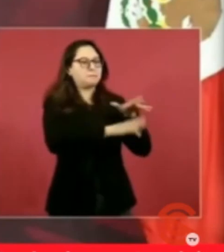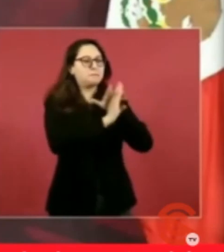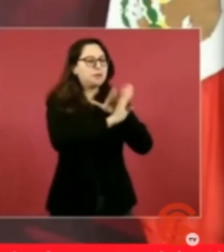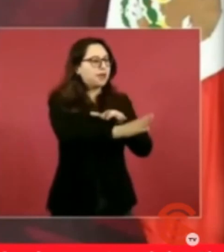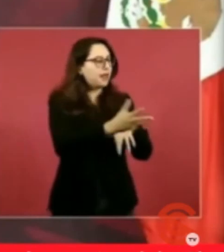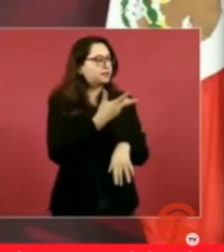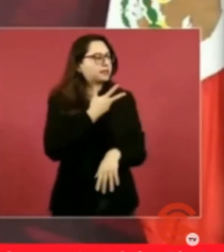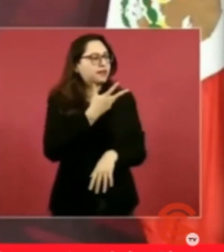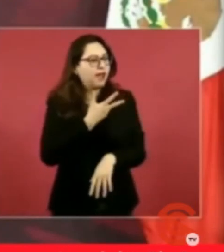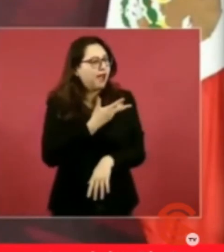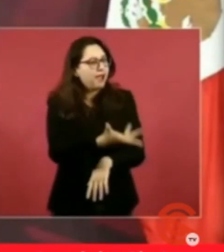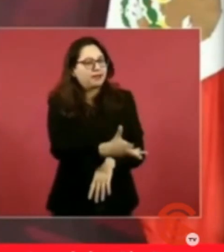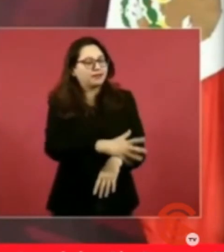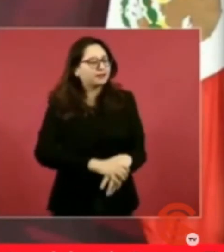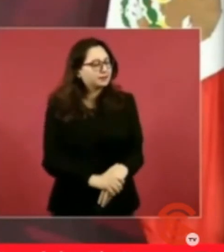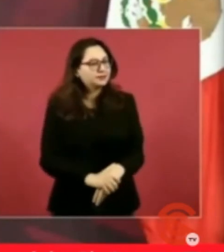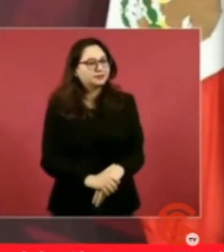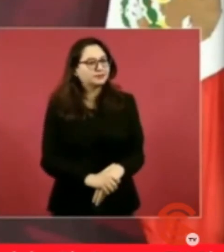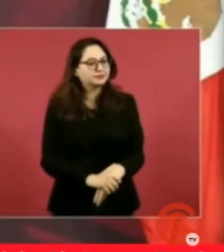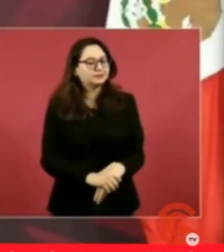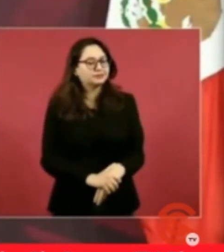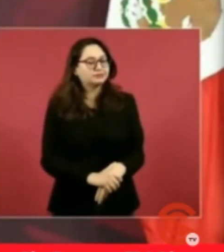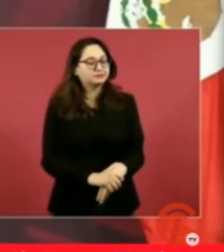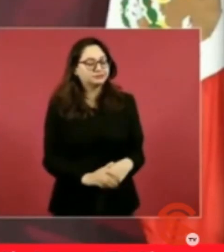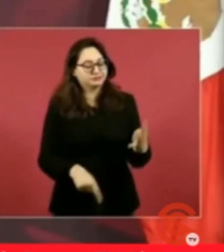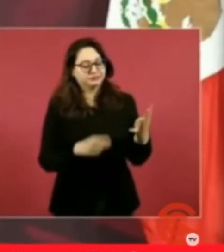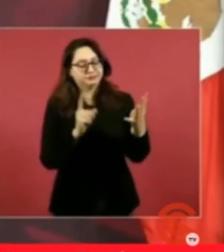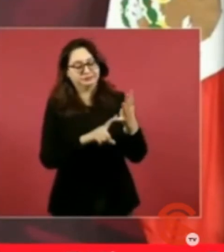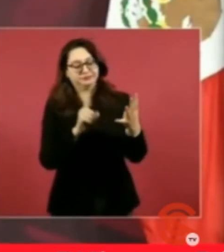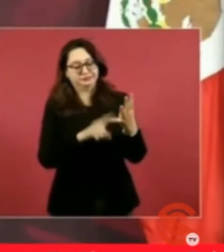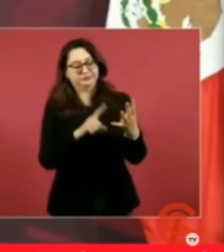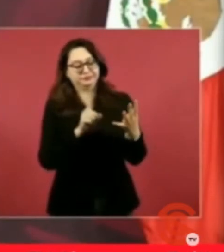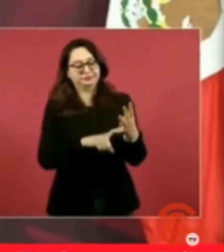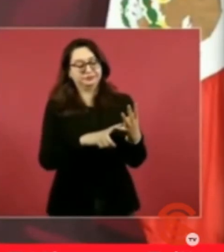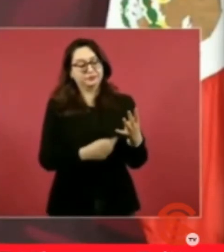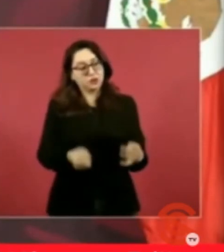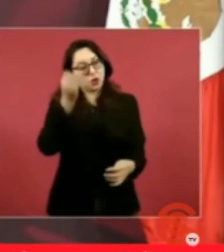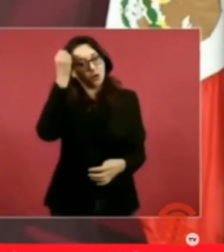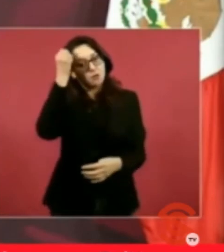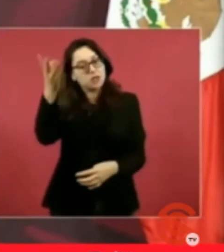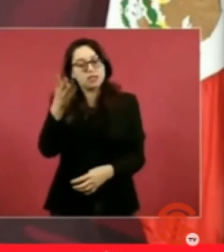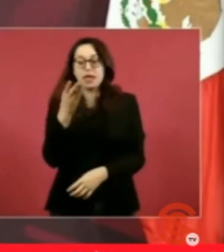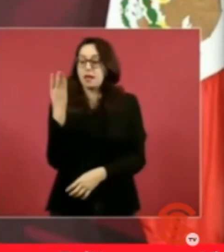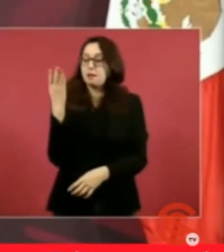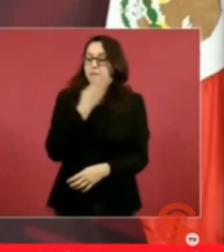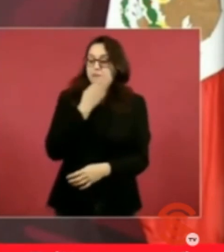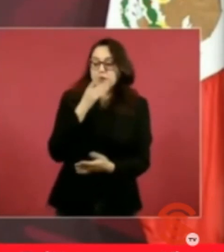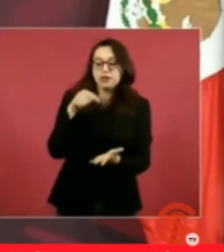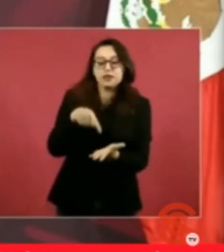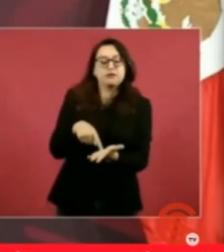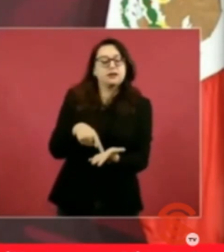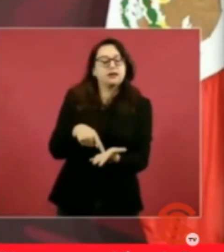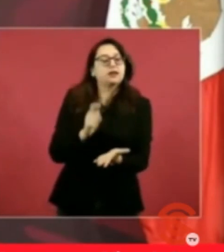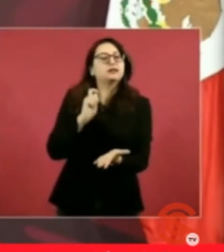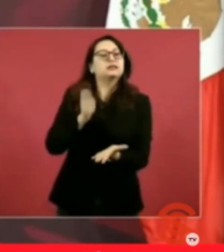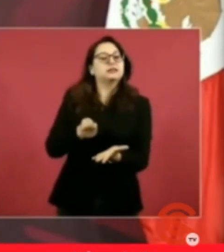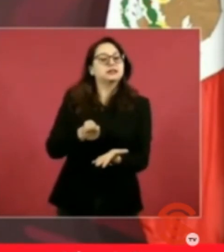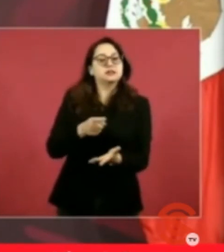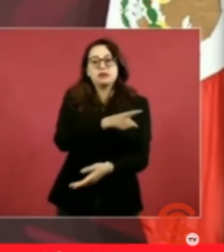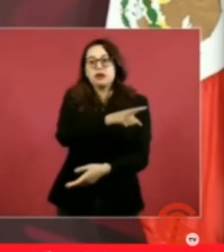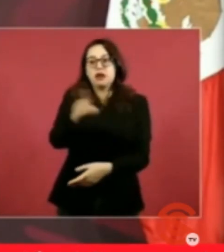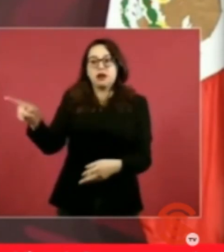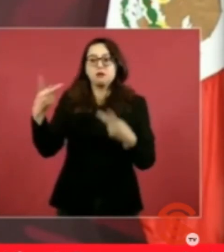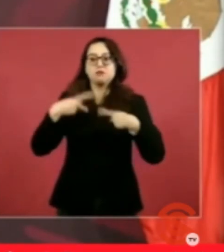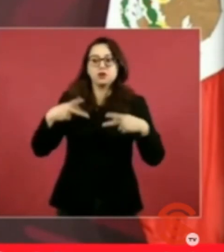que en la Biblia se dice que no hay que tratar mal